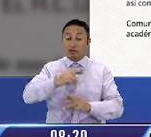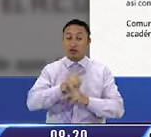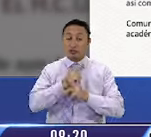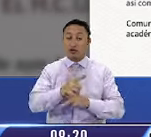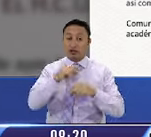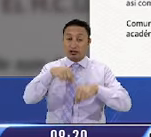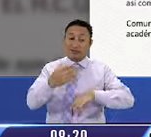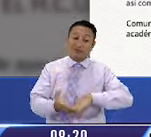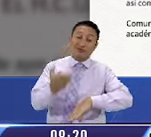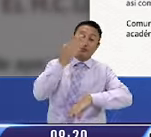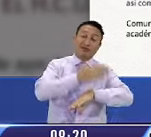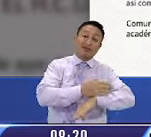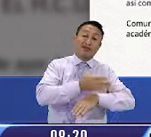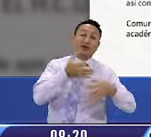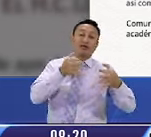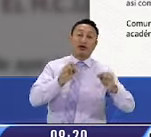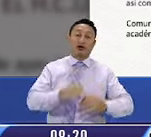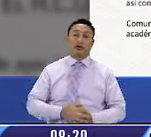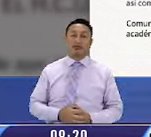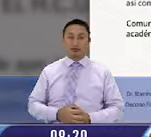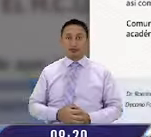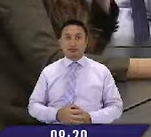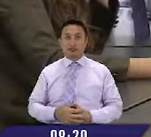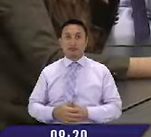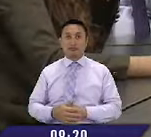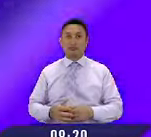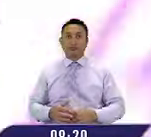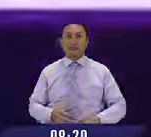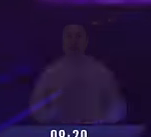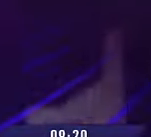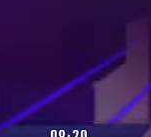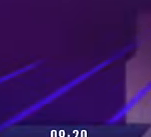obtenidos el pasado mes de febrero. Y ahora sí es momento de una pausa.